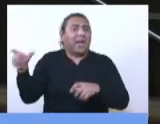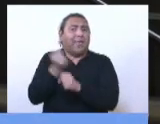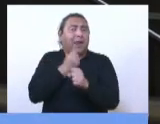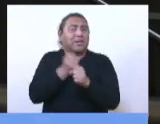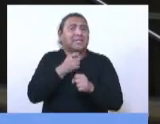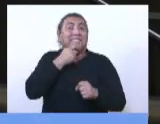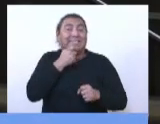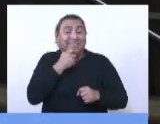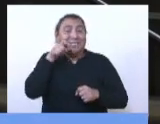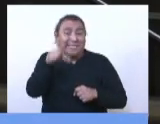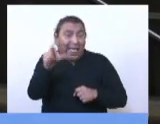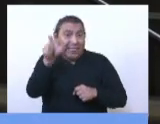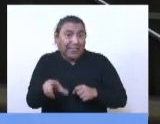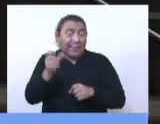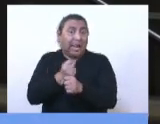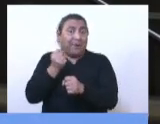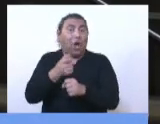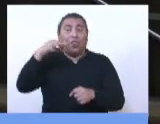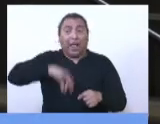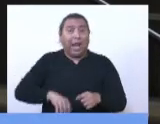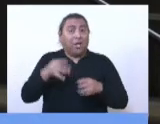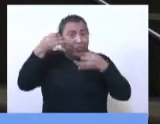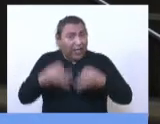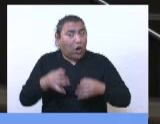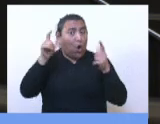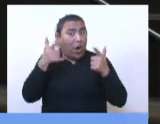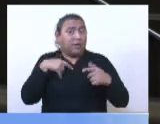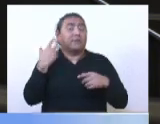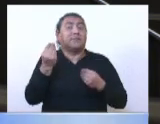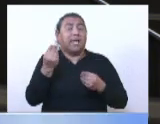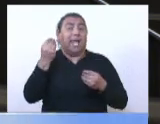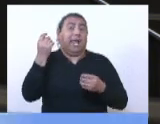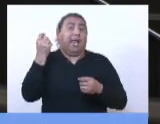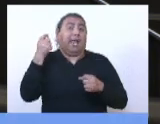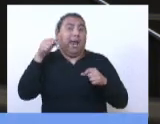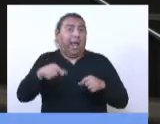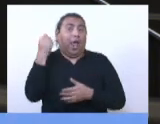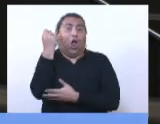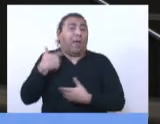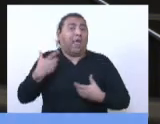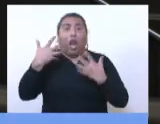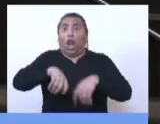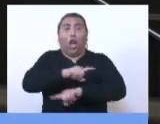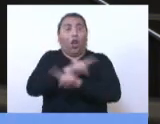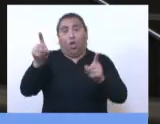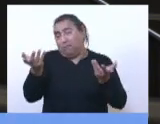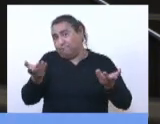trabajador no tiene un salario digno si no tenemos pleno empleo la economía no va a funcionar